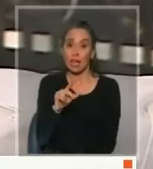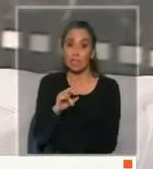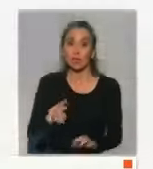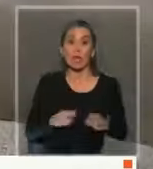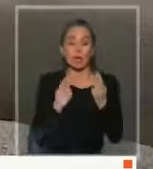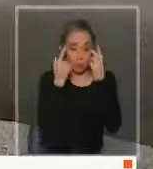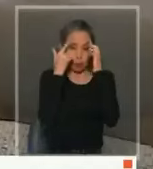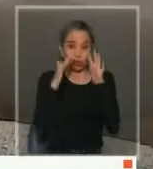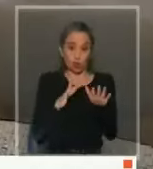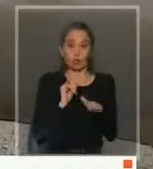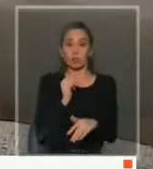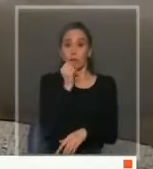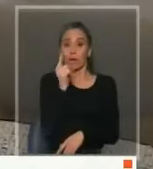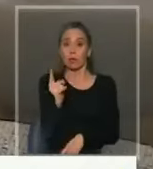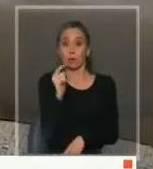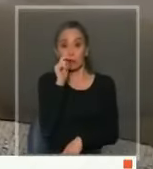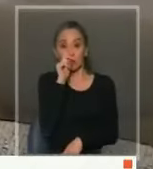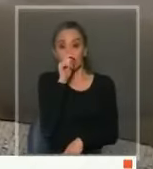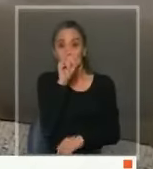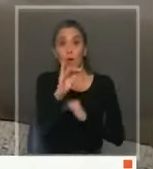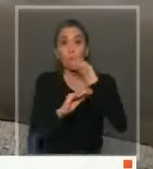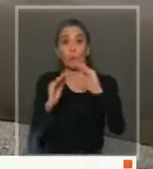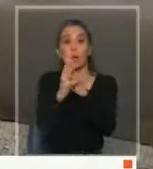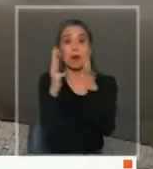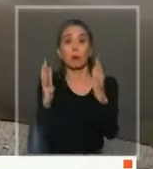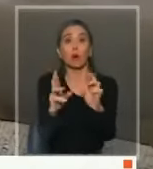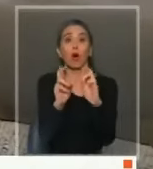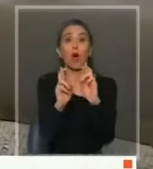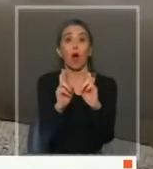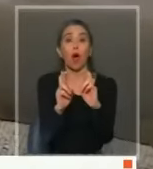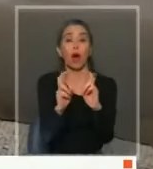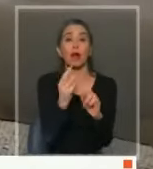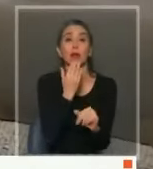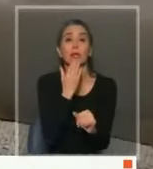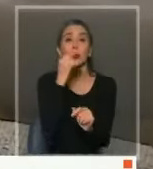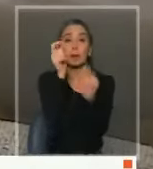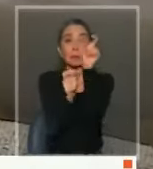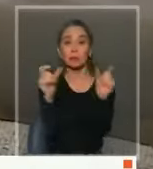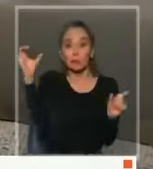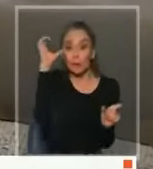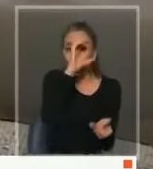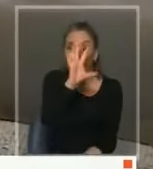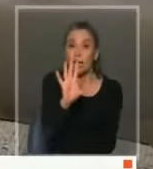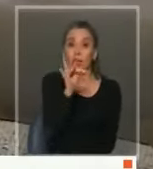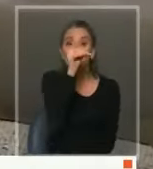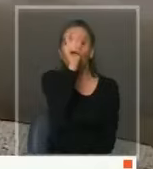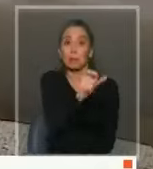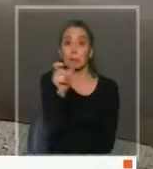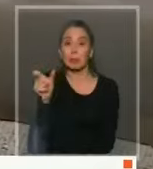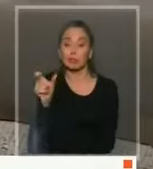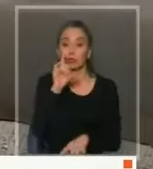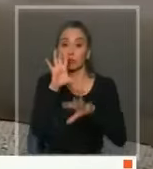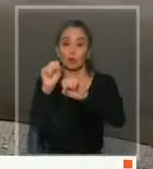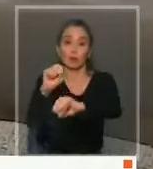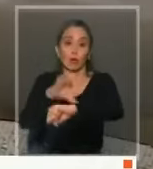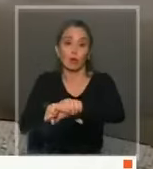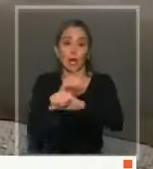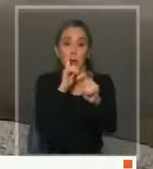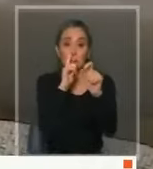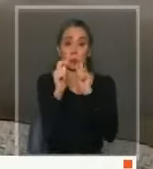shock. Y cuídense mucho, sí, y ojalá que también se pueda encontrar a esta gente porque es peligroso